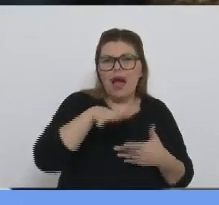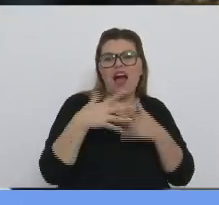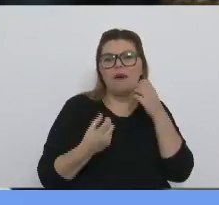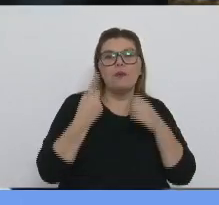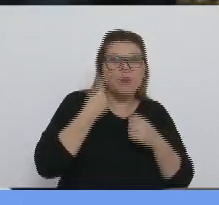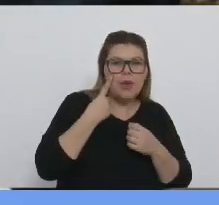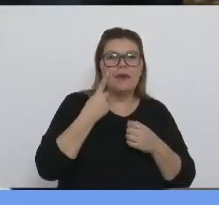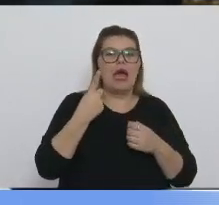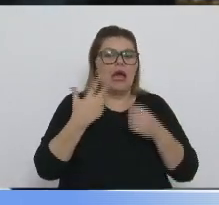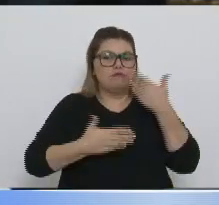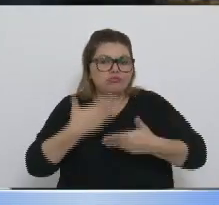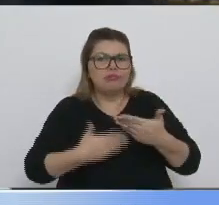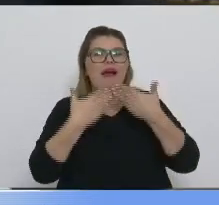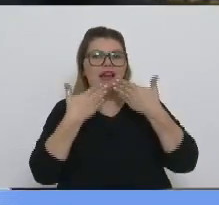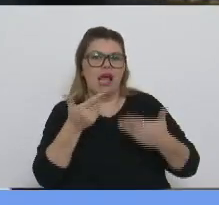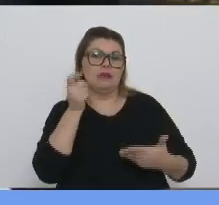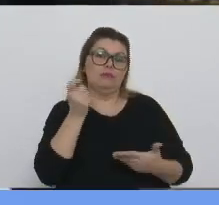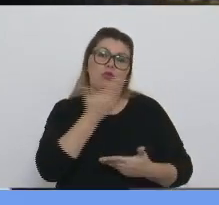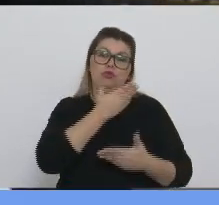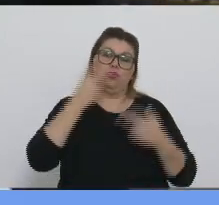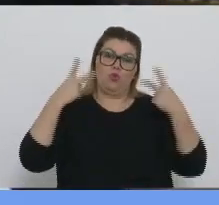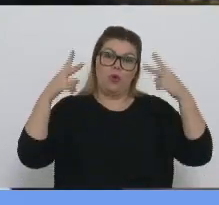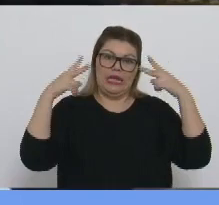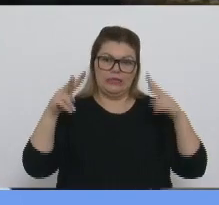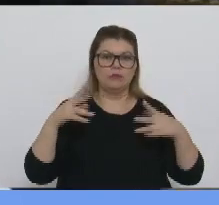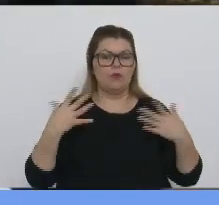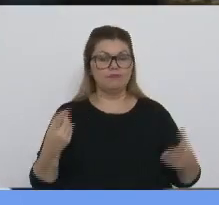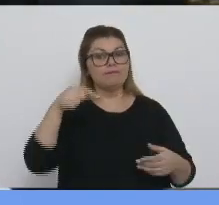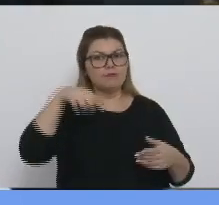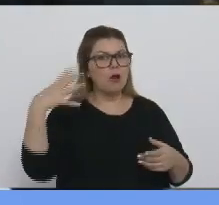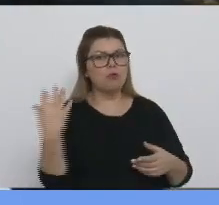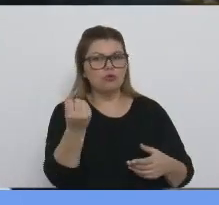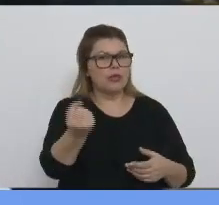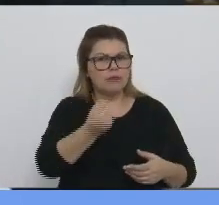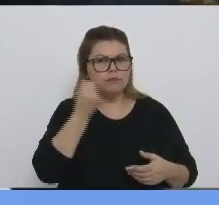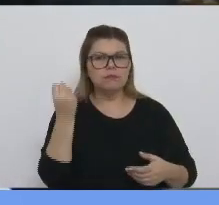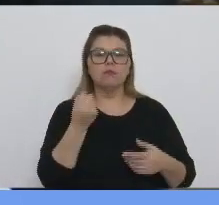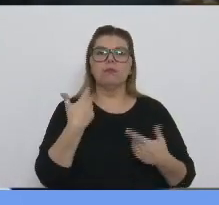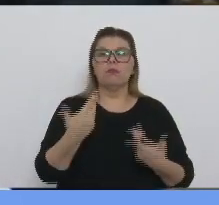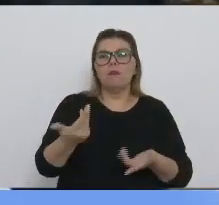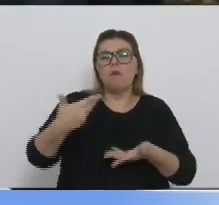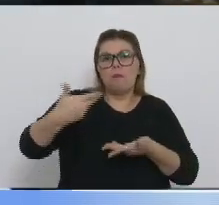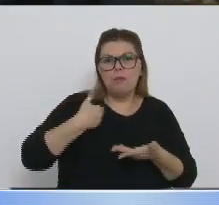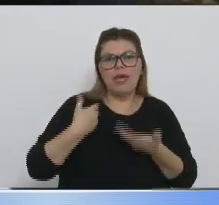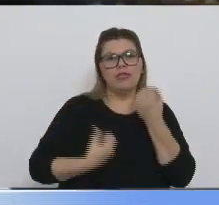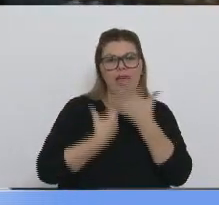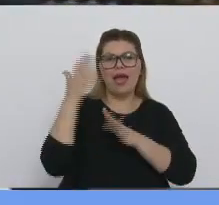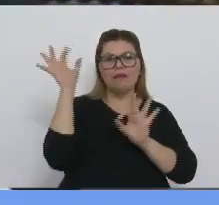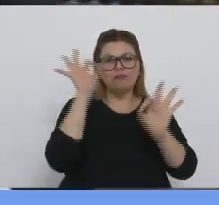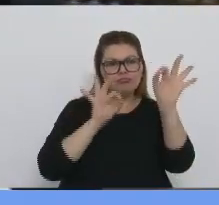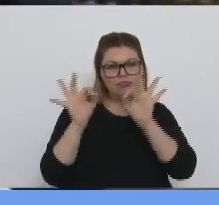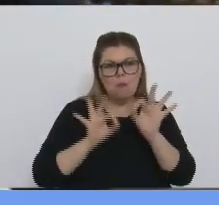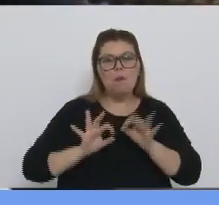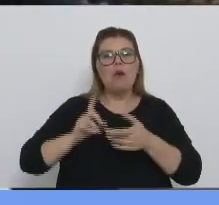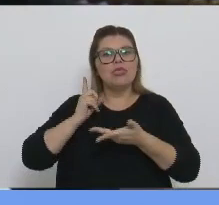dije esto es una gran oportunidad que nos exige diseñar una política pública sostenida a lo largo del tiempo alrededor del turismo de